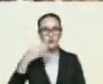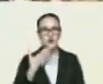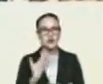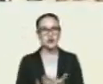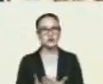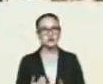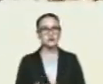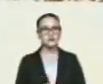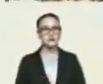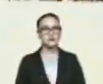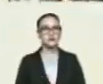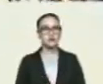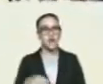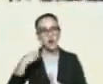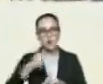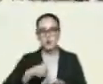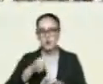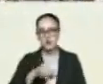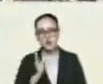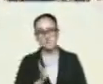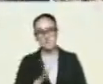ha dirigido las batallas